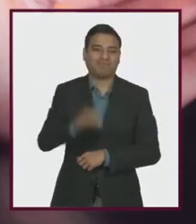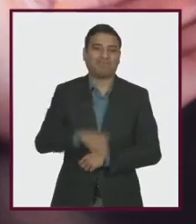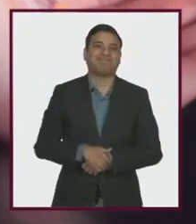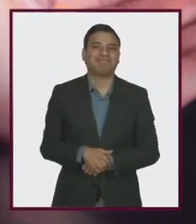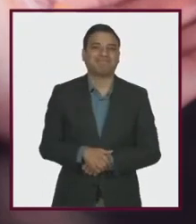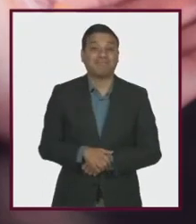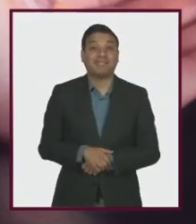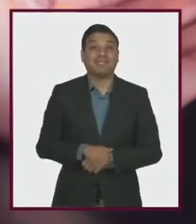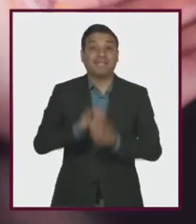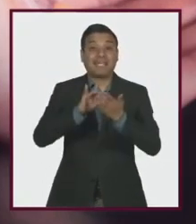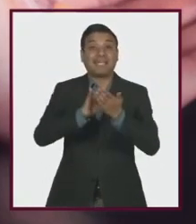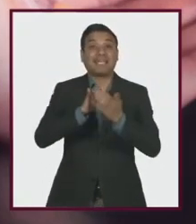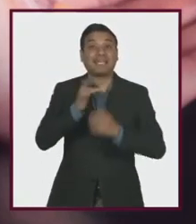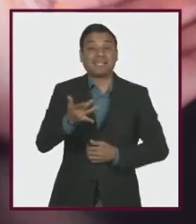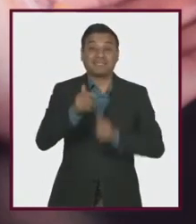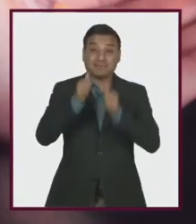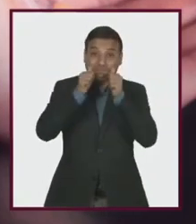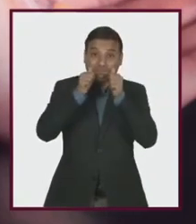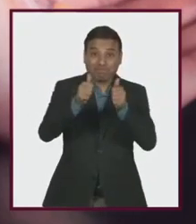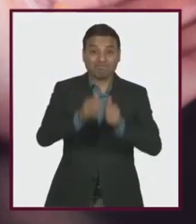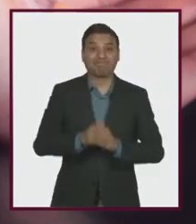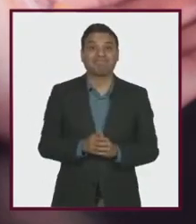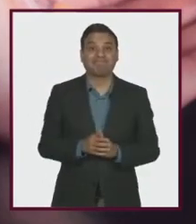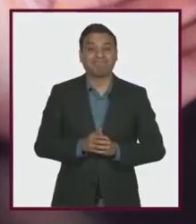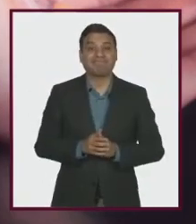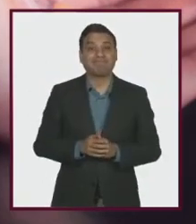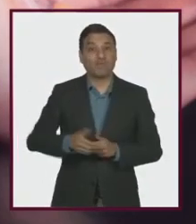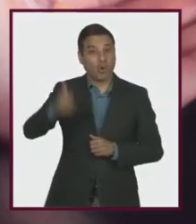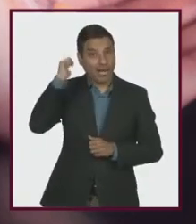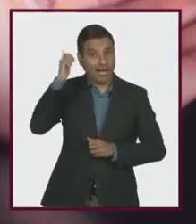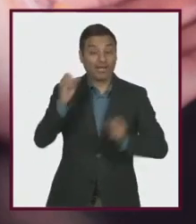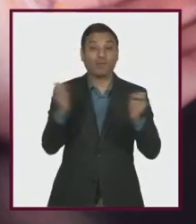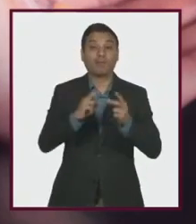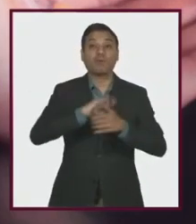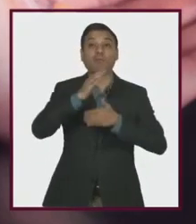mi parte agradezco su atención y les invito a acompañarnos en las siguientes sesiones virtuales.